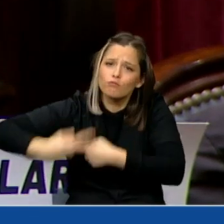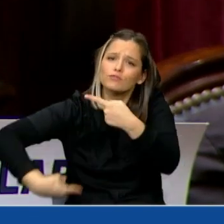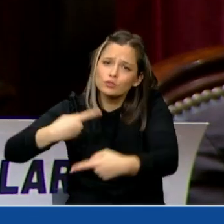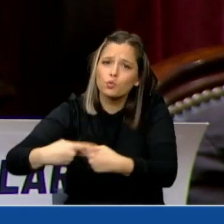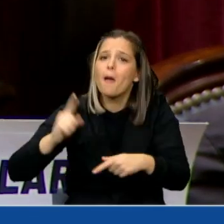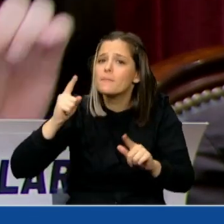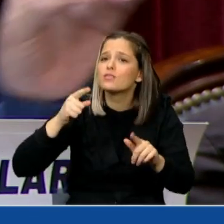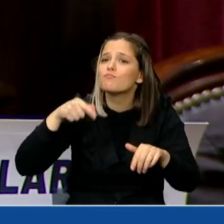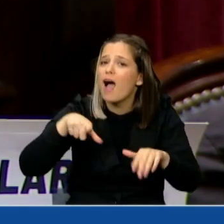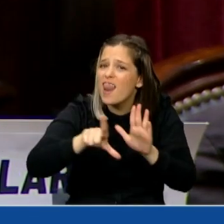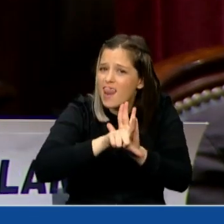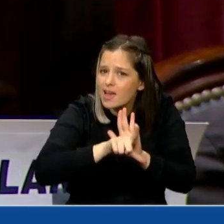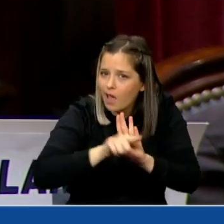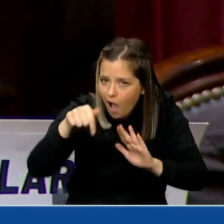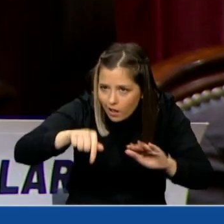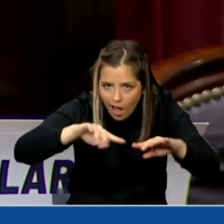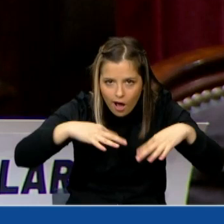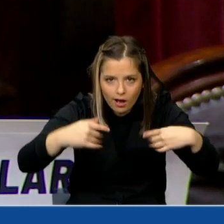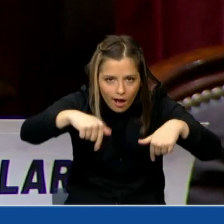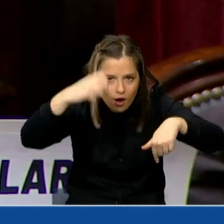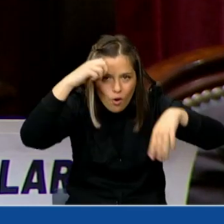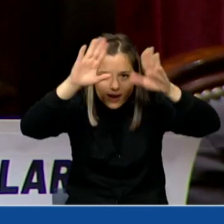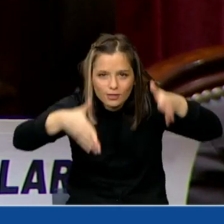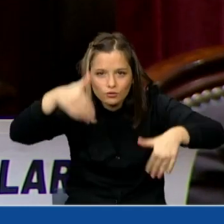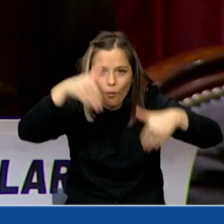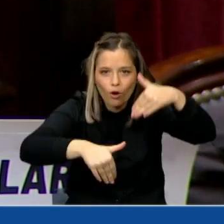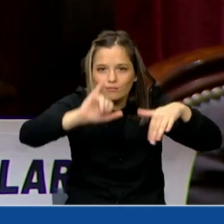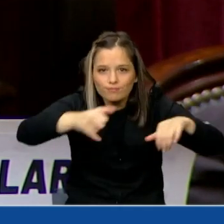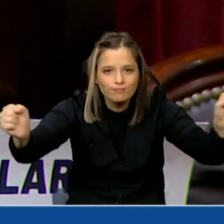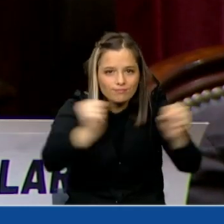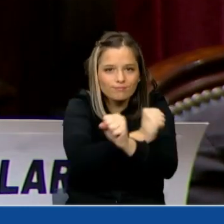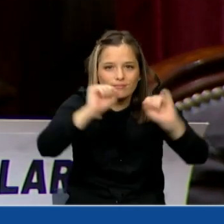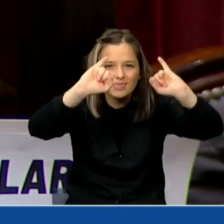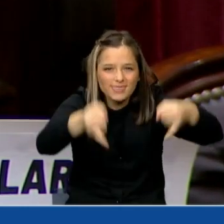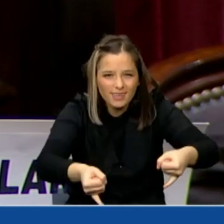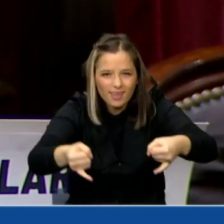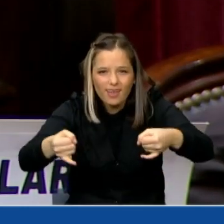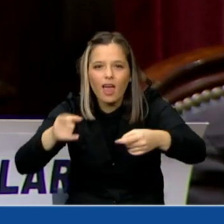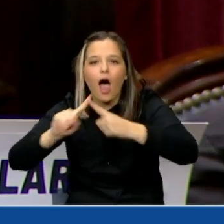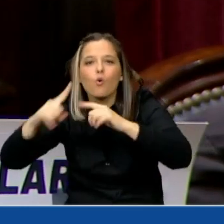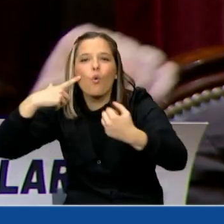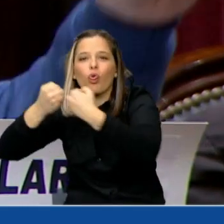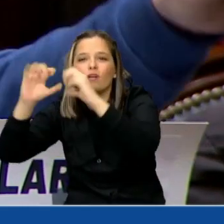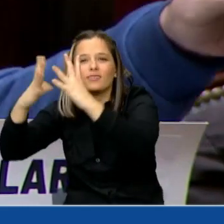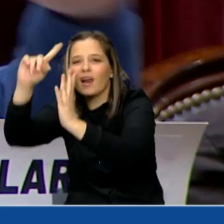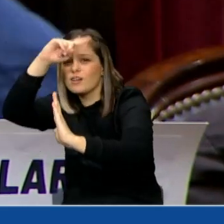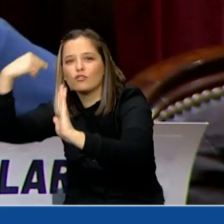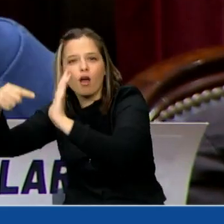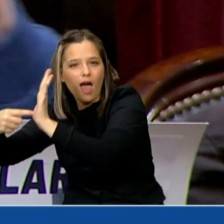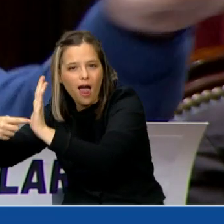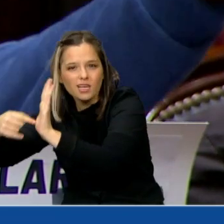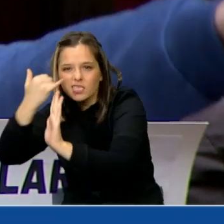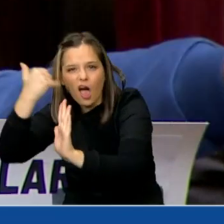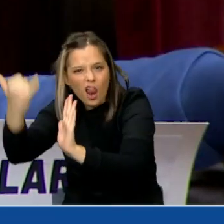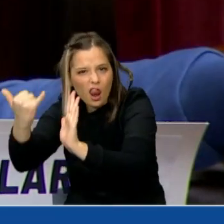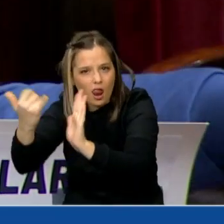votó en este Congreso adhiriendo a un acuerdo internacional. Un tratado internacional plantea que hace más de 20